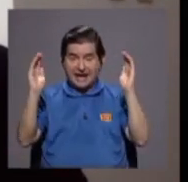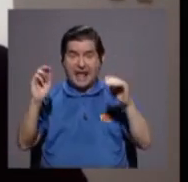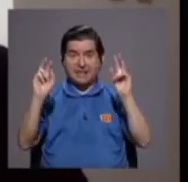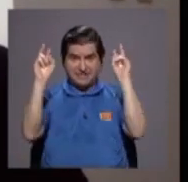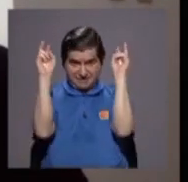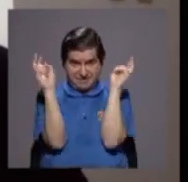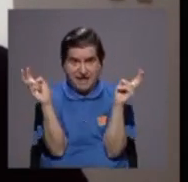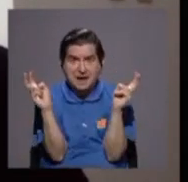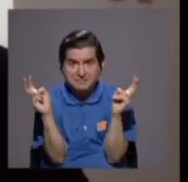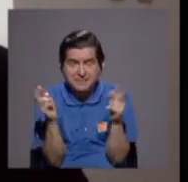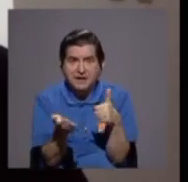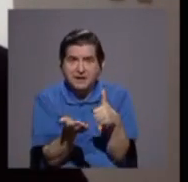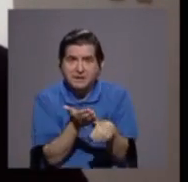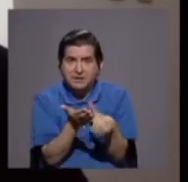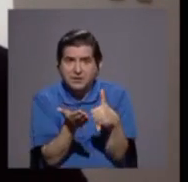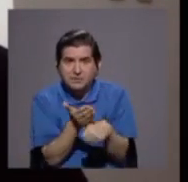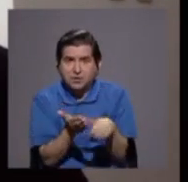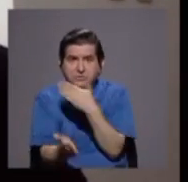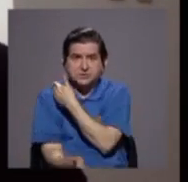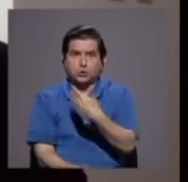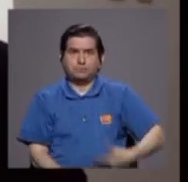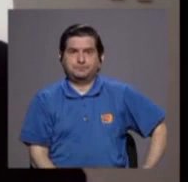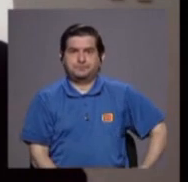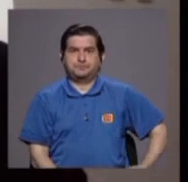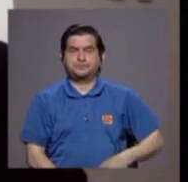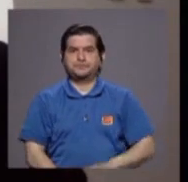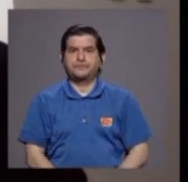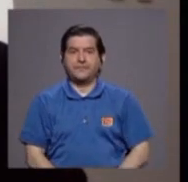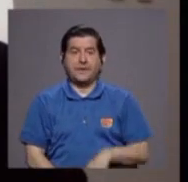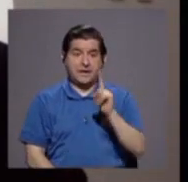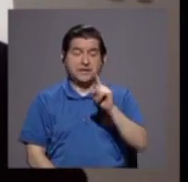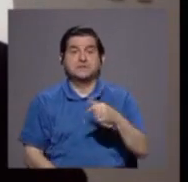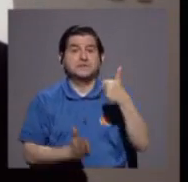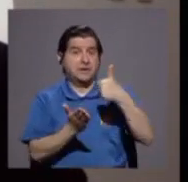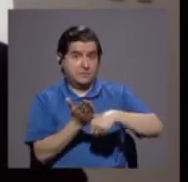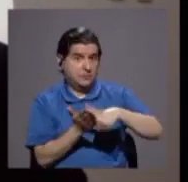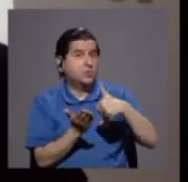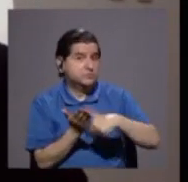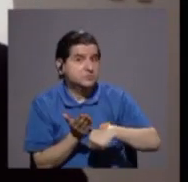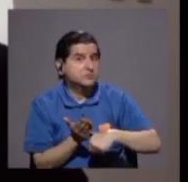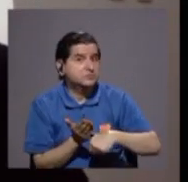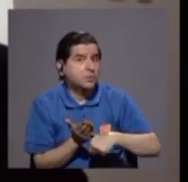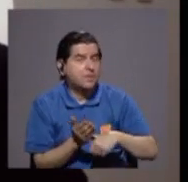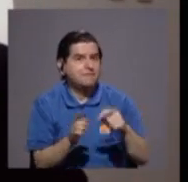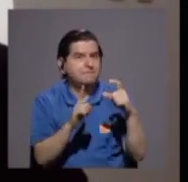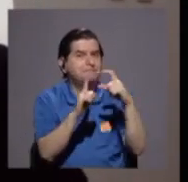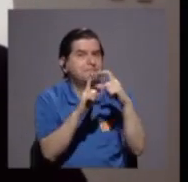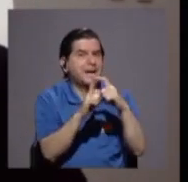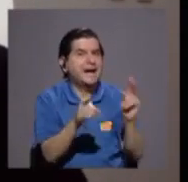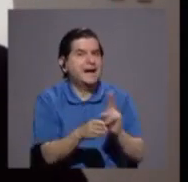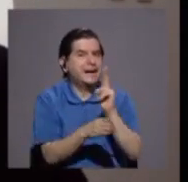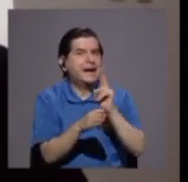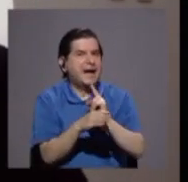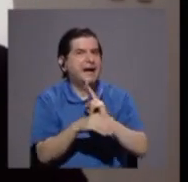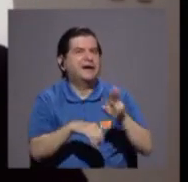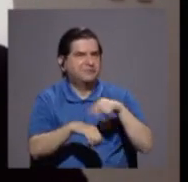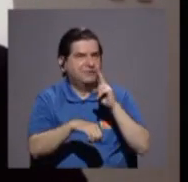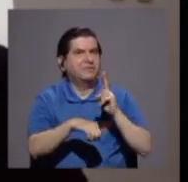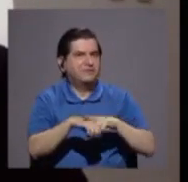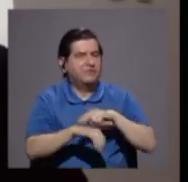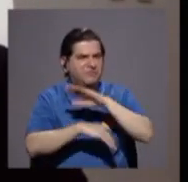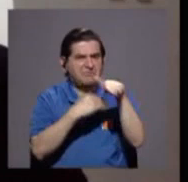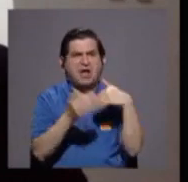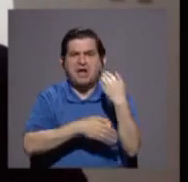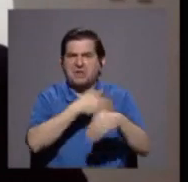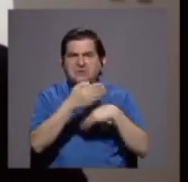aquí es la elección presidencial. Es una elección que, aunque esta palabra se utiliza muy a menudo en todos